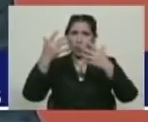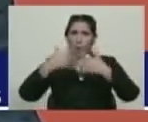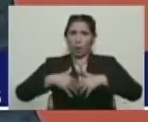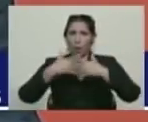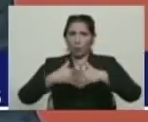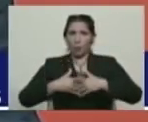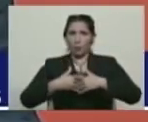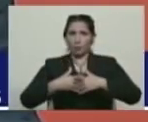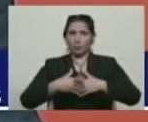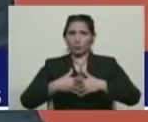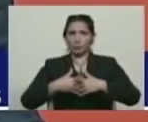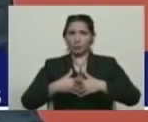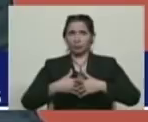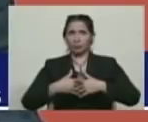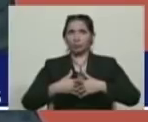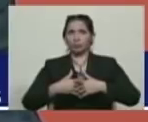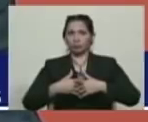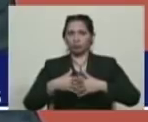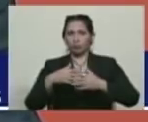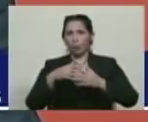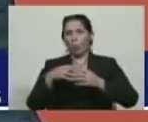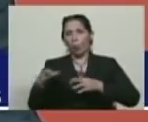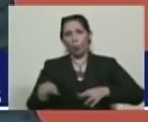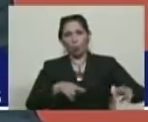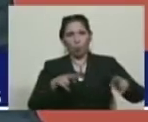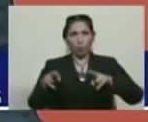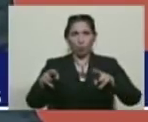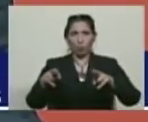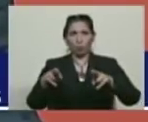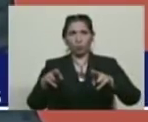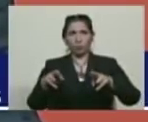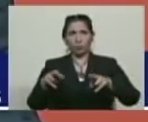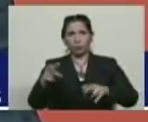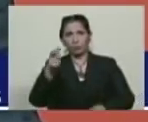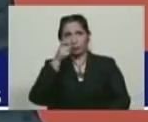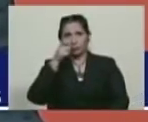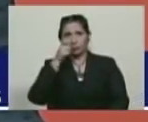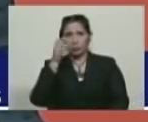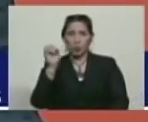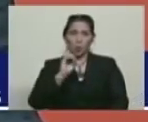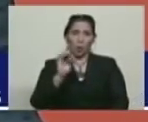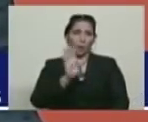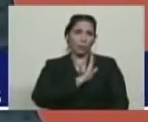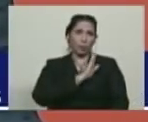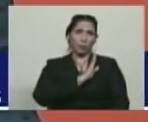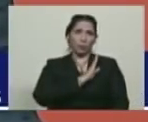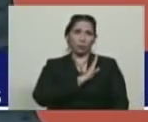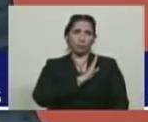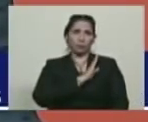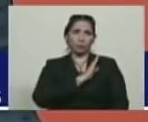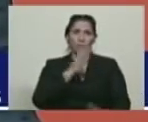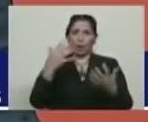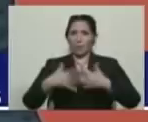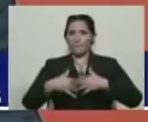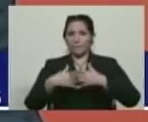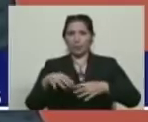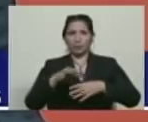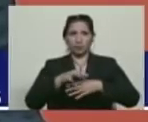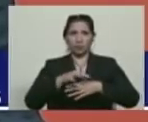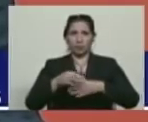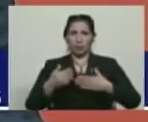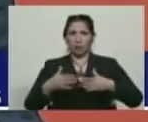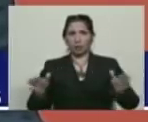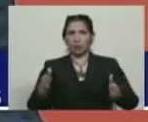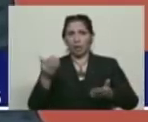a la ley continúan bajo el control de los operadores o propietarios de los mataderos garantizando la estabilidad